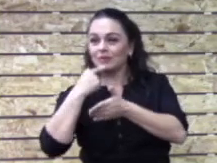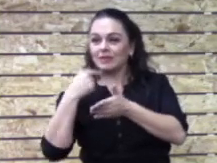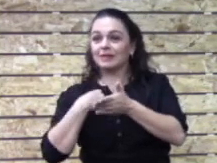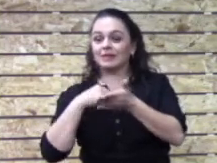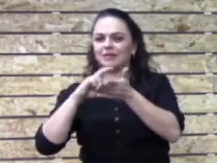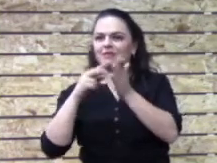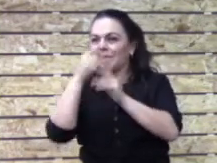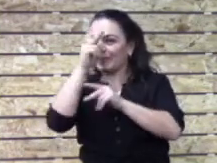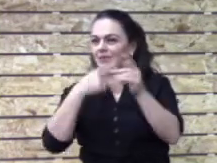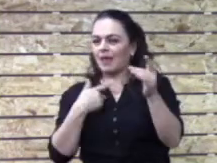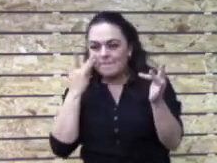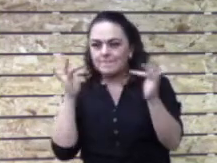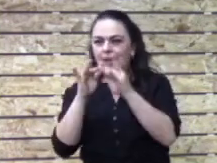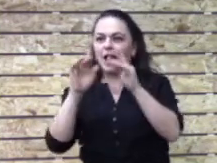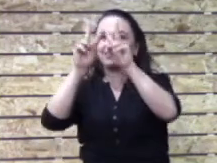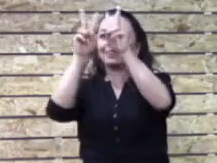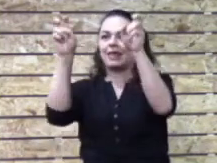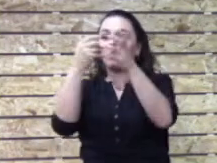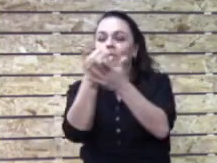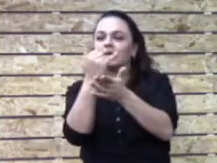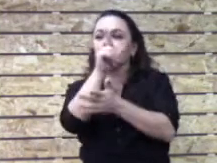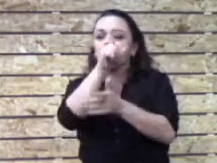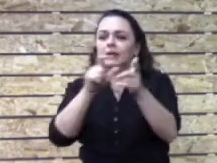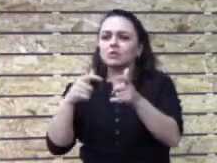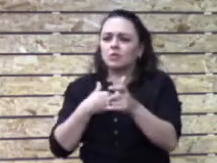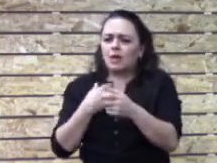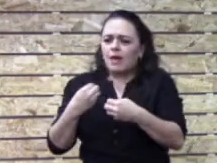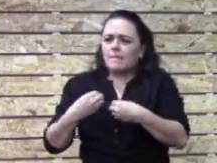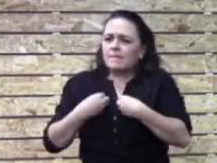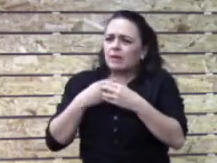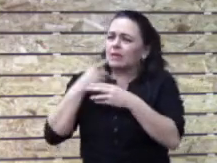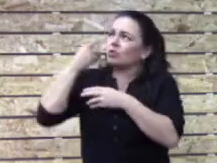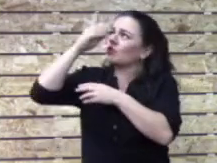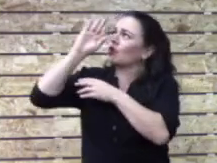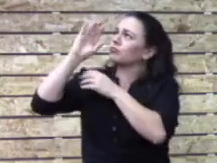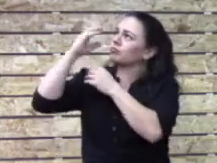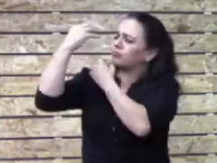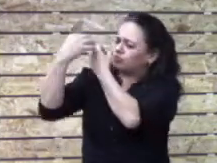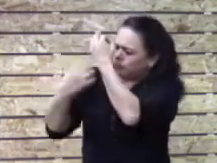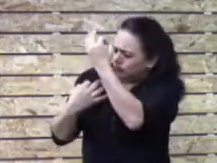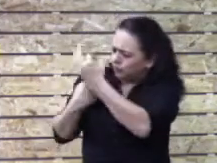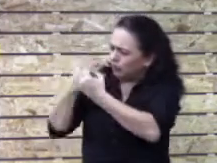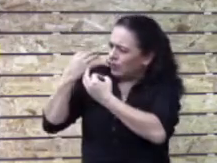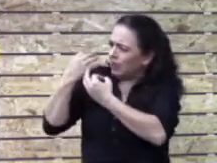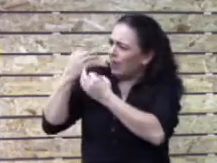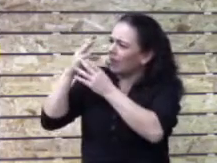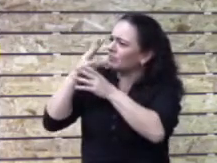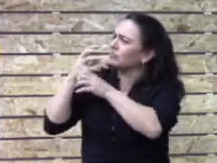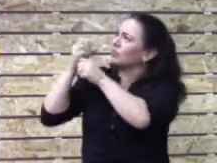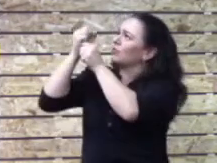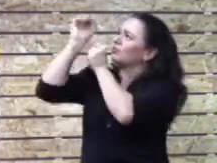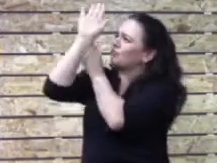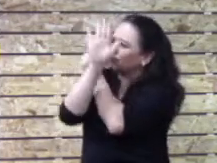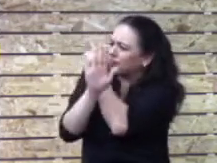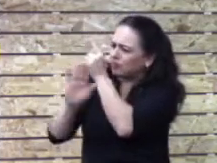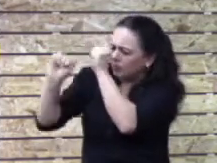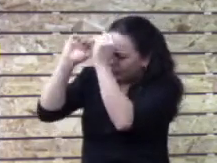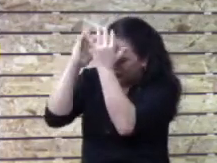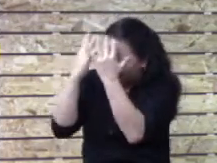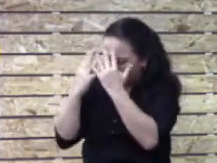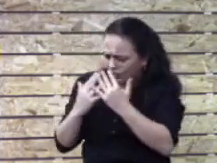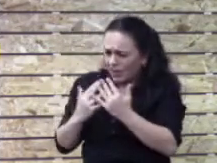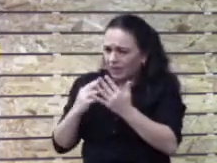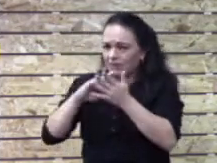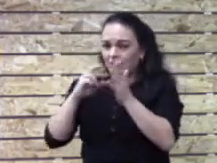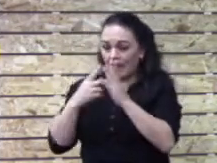del Altísimo se acoge a la sombra del Omnipotente. Noten, habita, abrigo, se